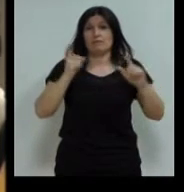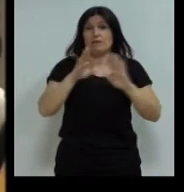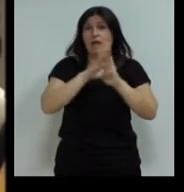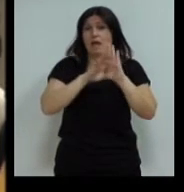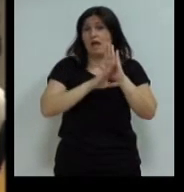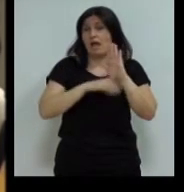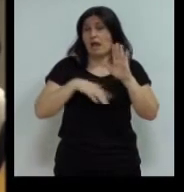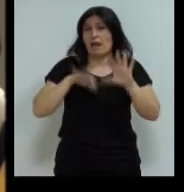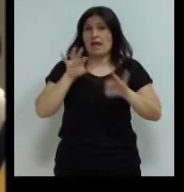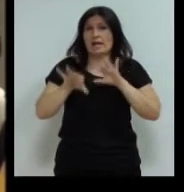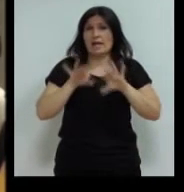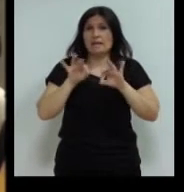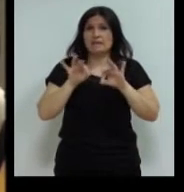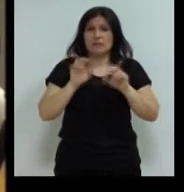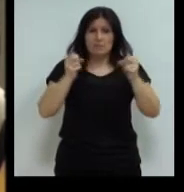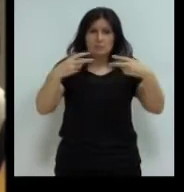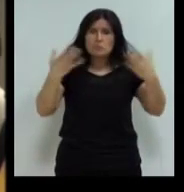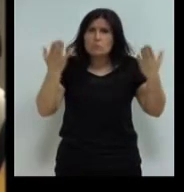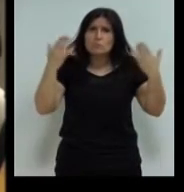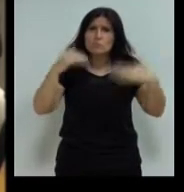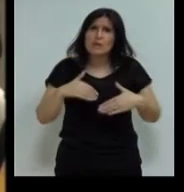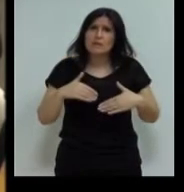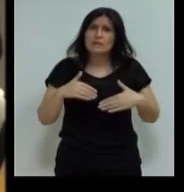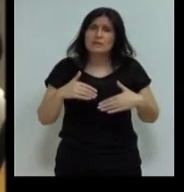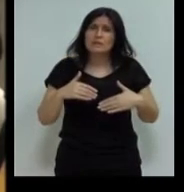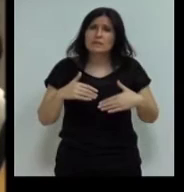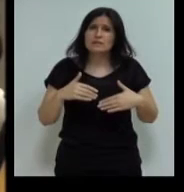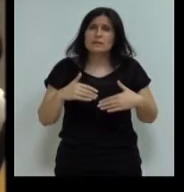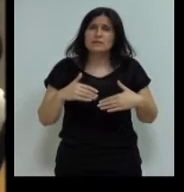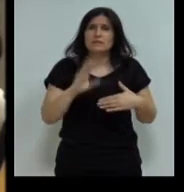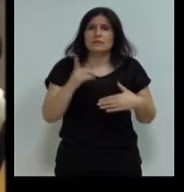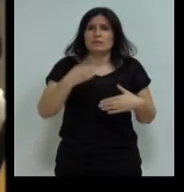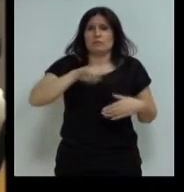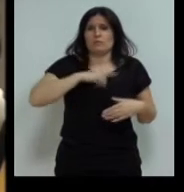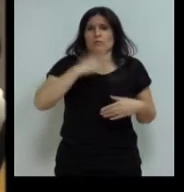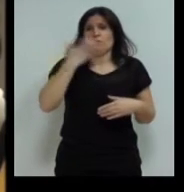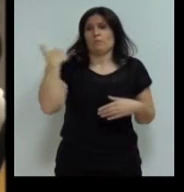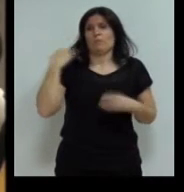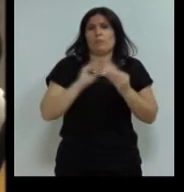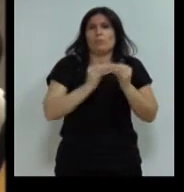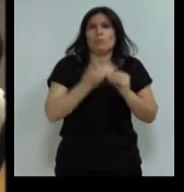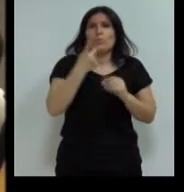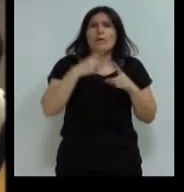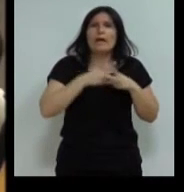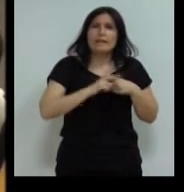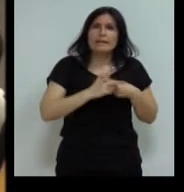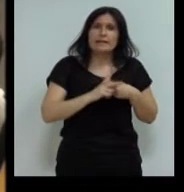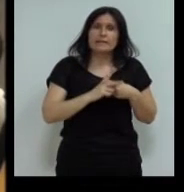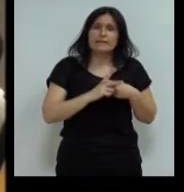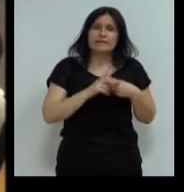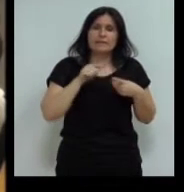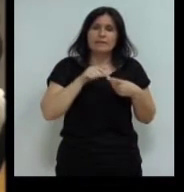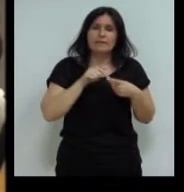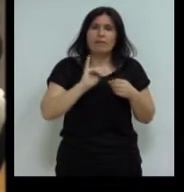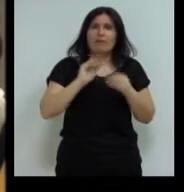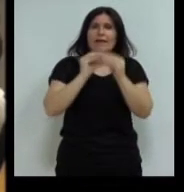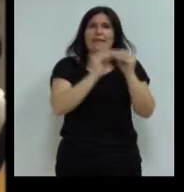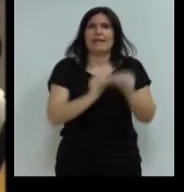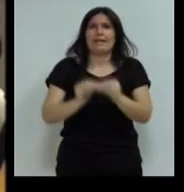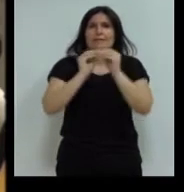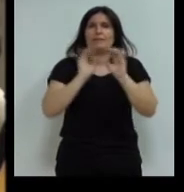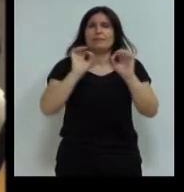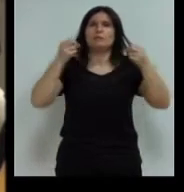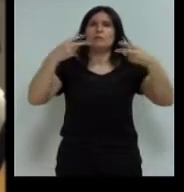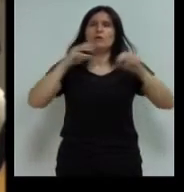hechos. Están hechos. Nosotros, de CESIA desarrollamos en su momento una herramienta que hay un estándar para el subtitulado